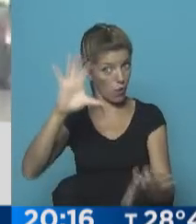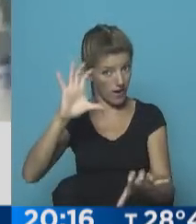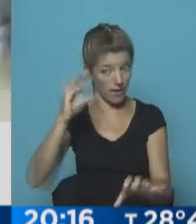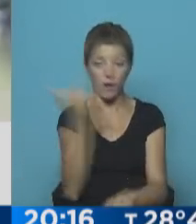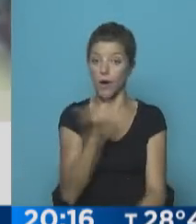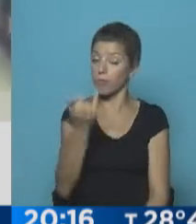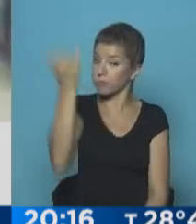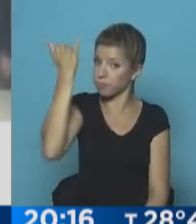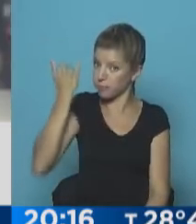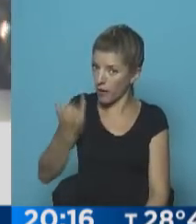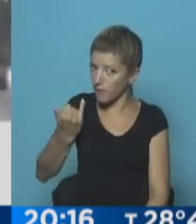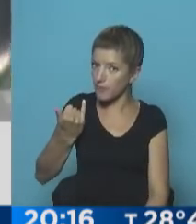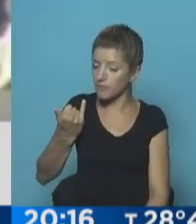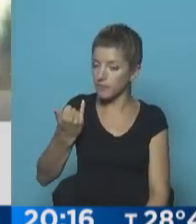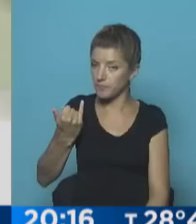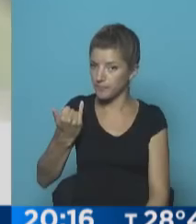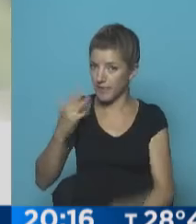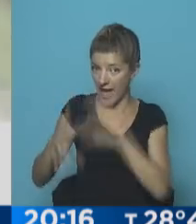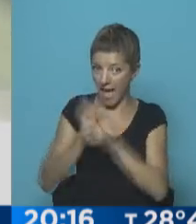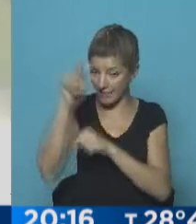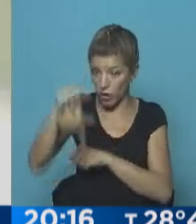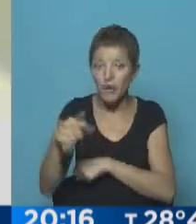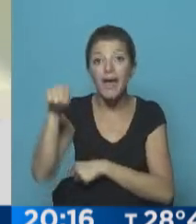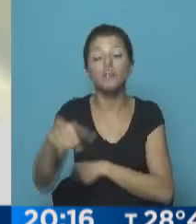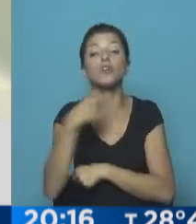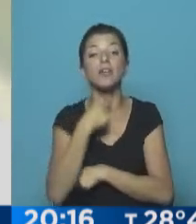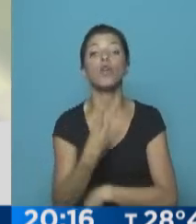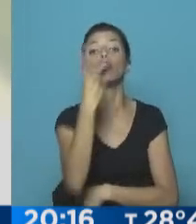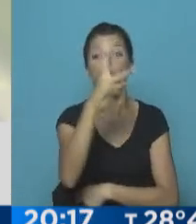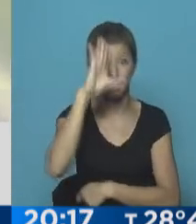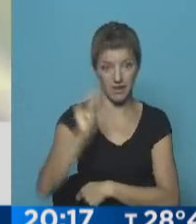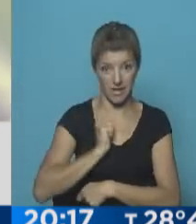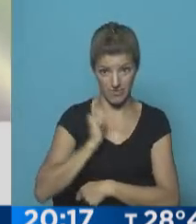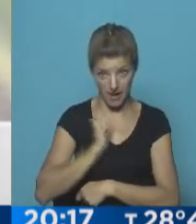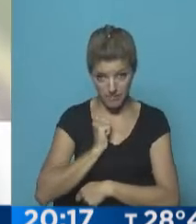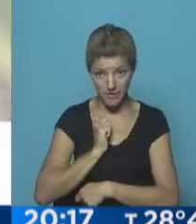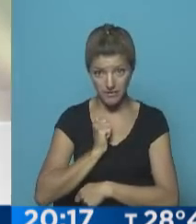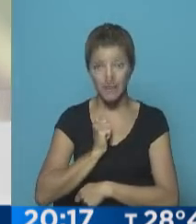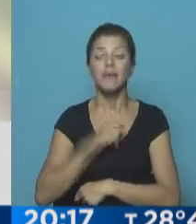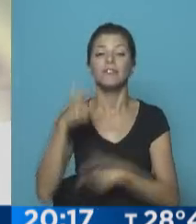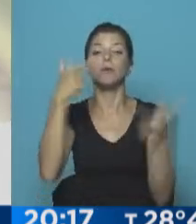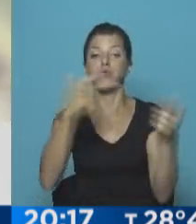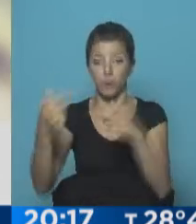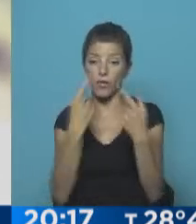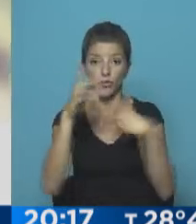jueves, desde el jueves, ellos hieren a dos gendarmes en dos episodios diferentes. Entonces es trasladado con